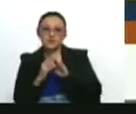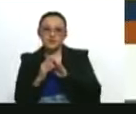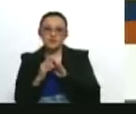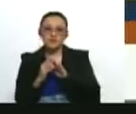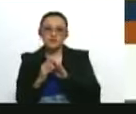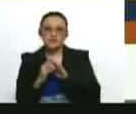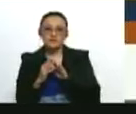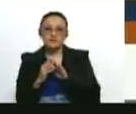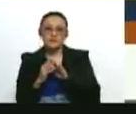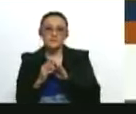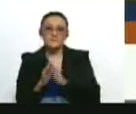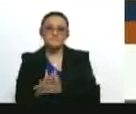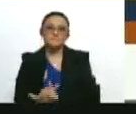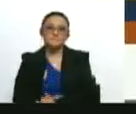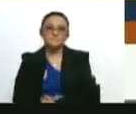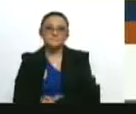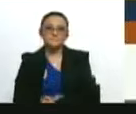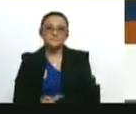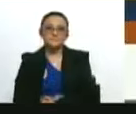las comunidades.